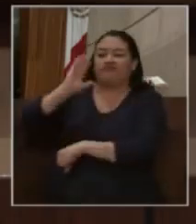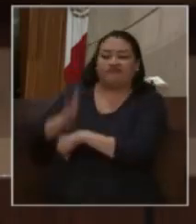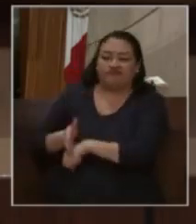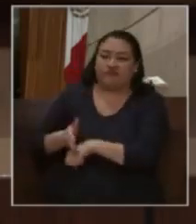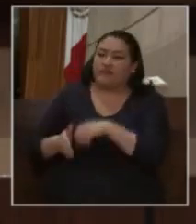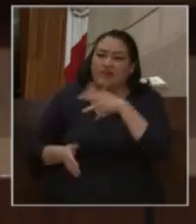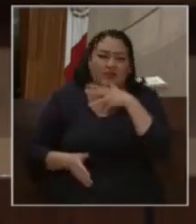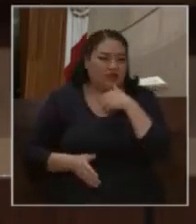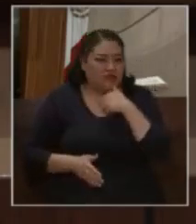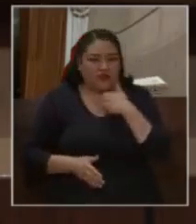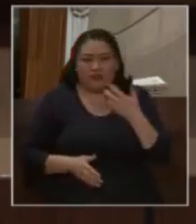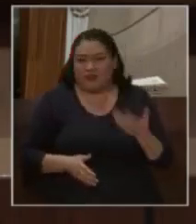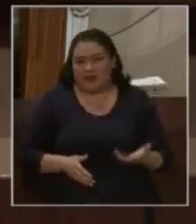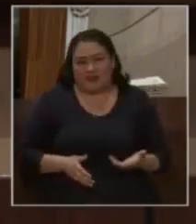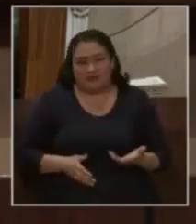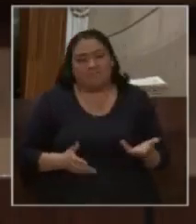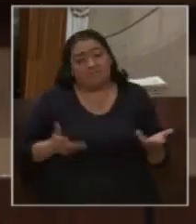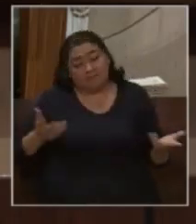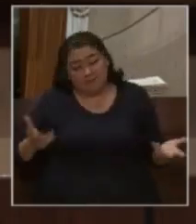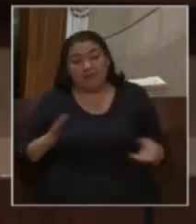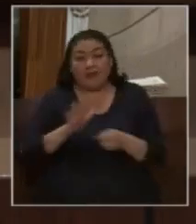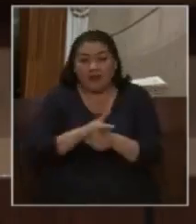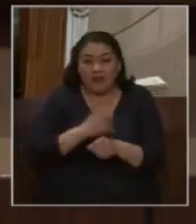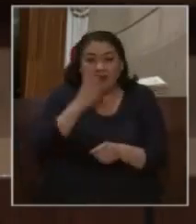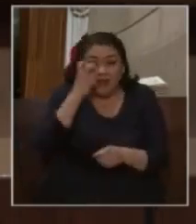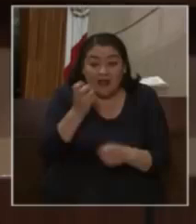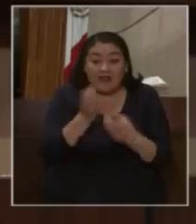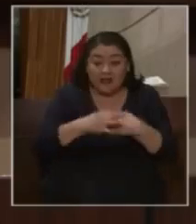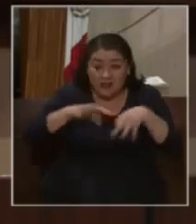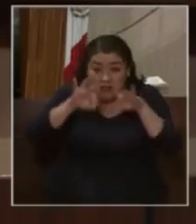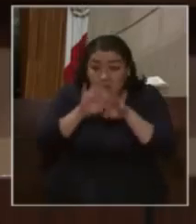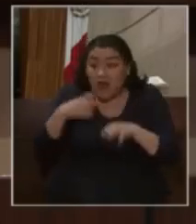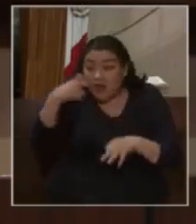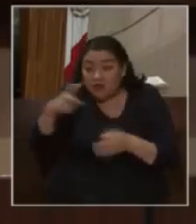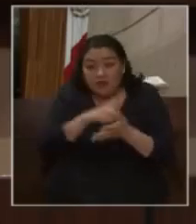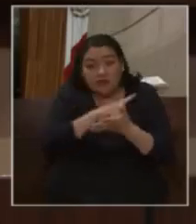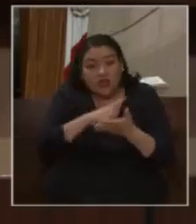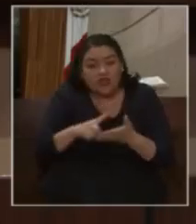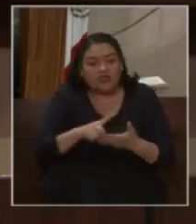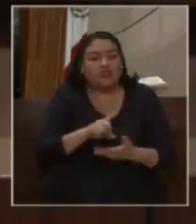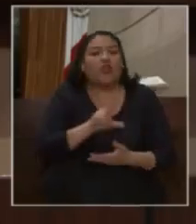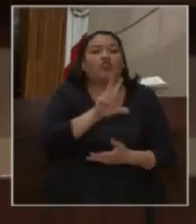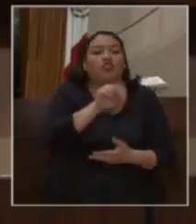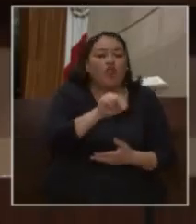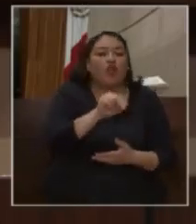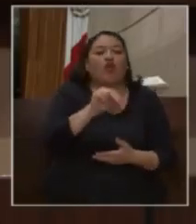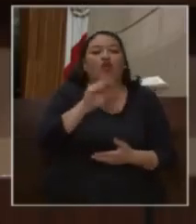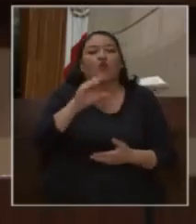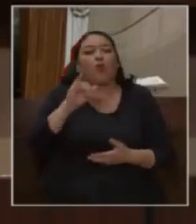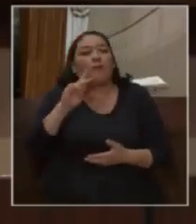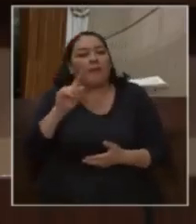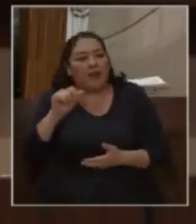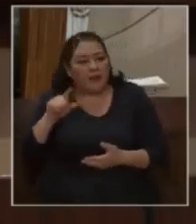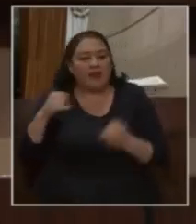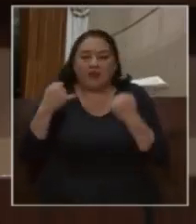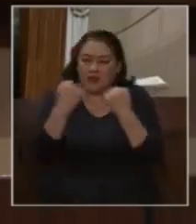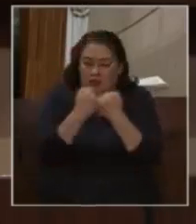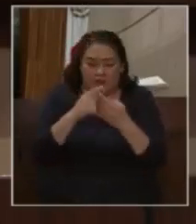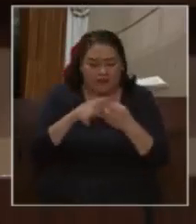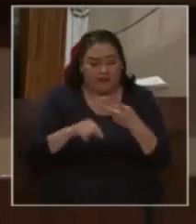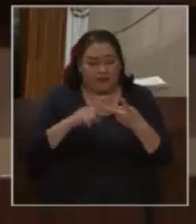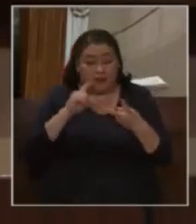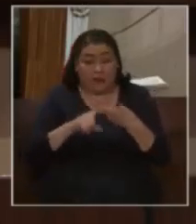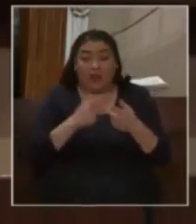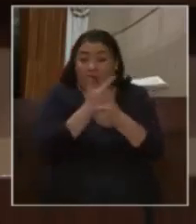El reconocimiento y protección de ese derecho se vincula con otros derechos fundamentales como la